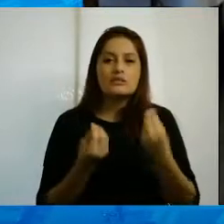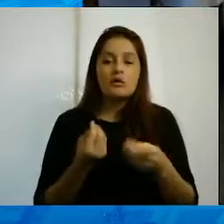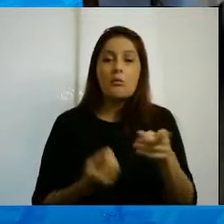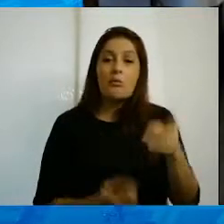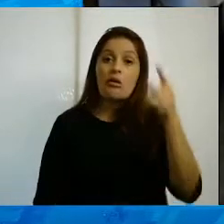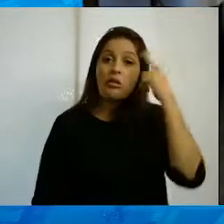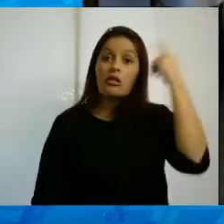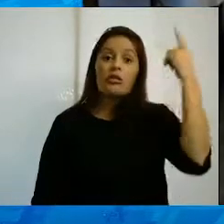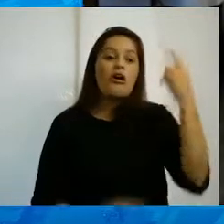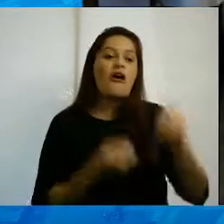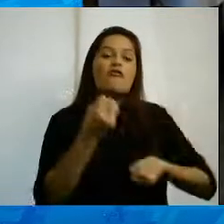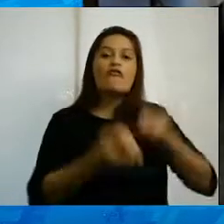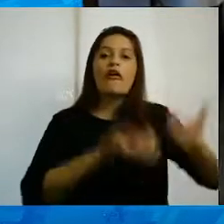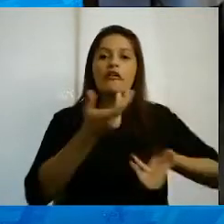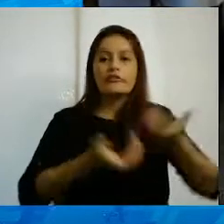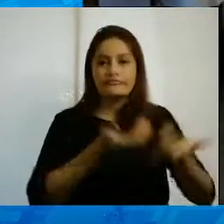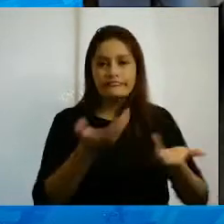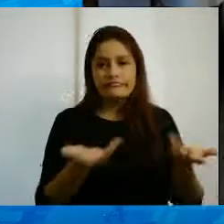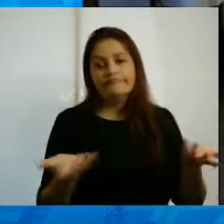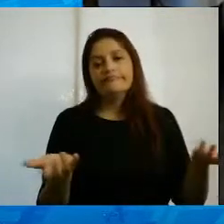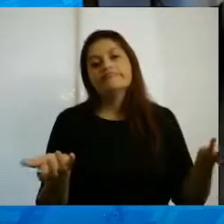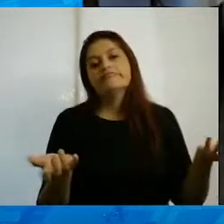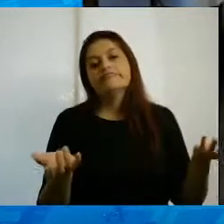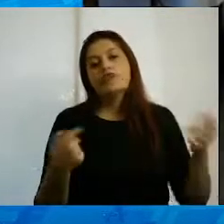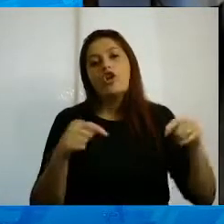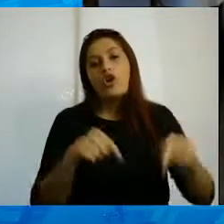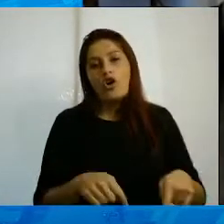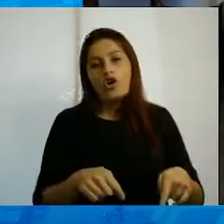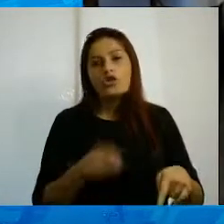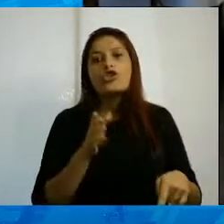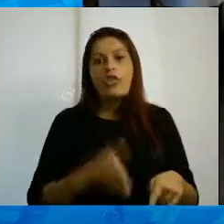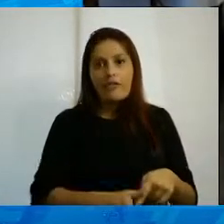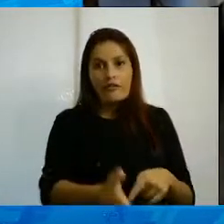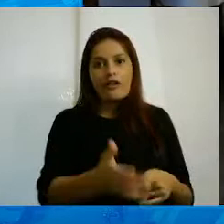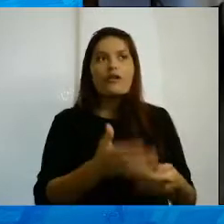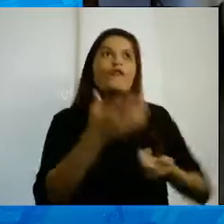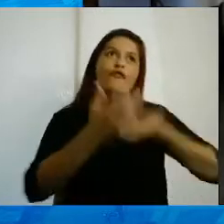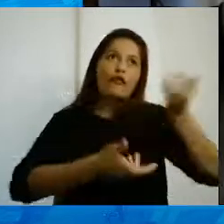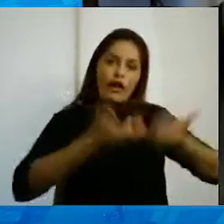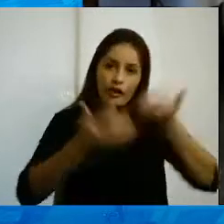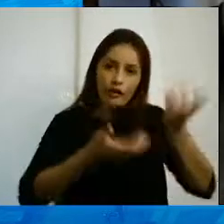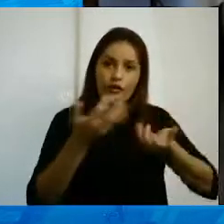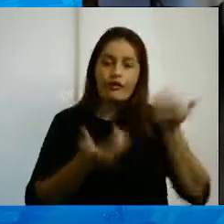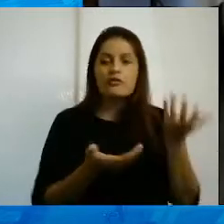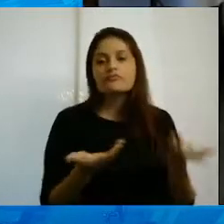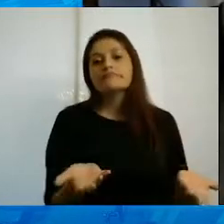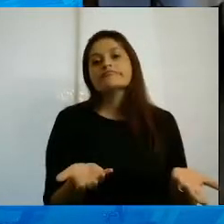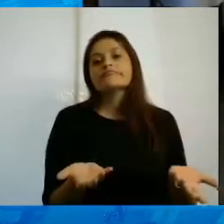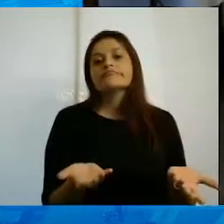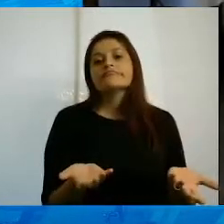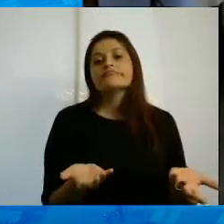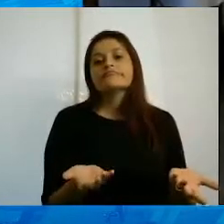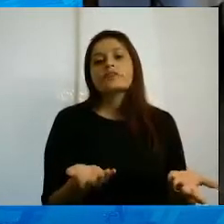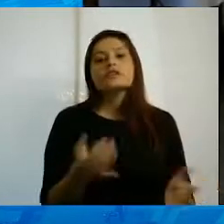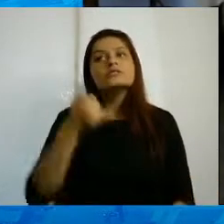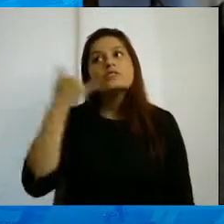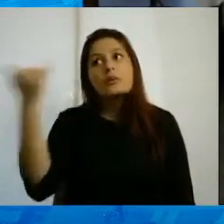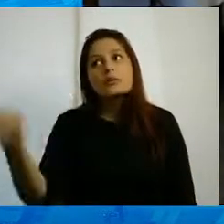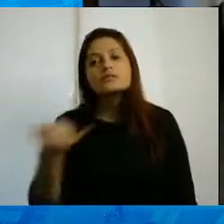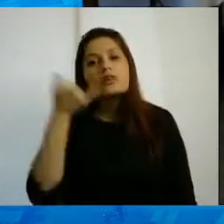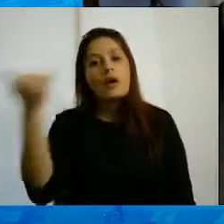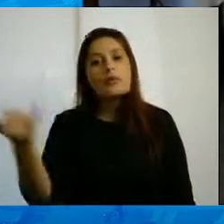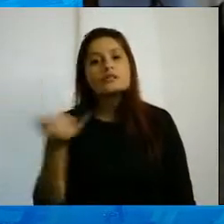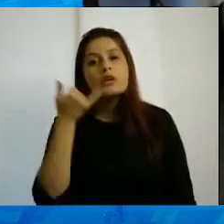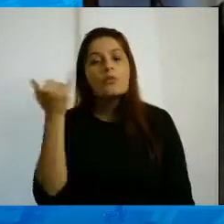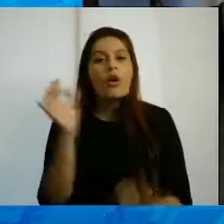que le prendió fuego. Y hoy en día eso está humeando y los vecinos están realmente enojados porque dicen que llaman y no